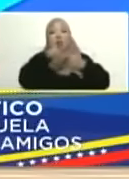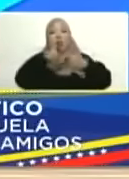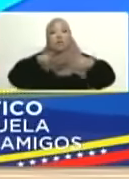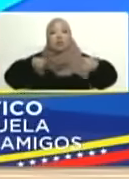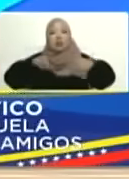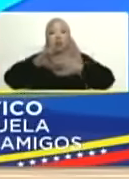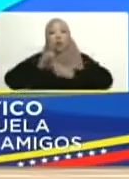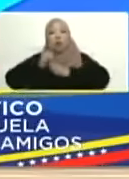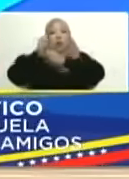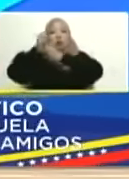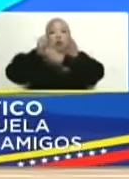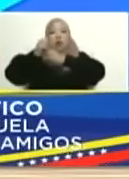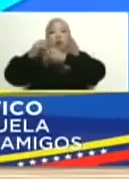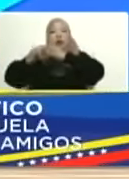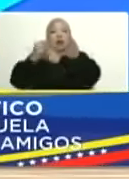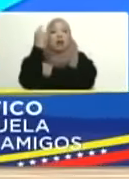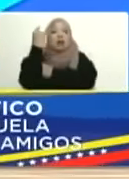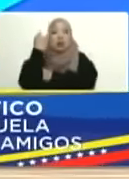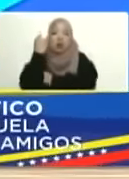se impone la traición.